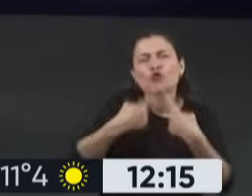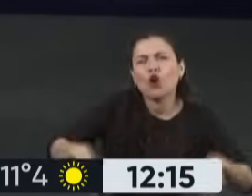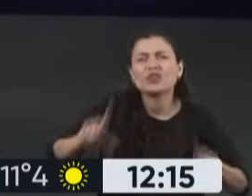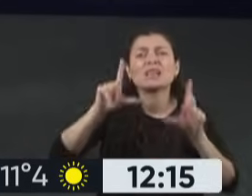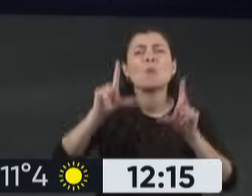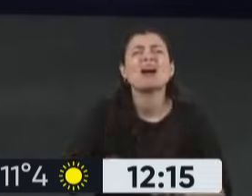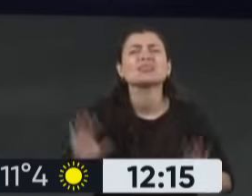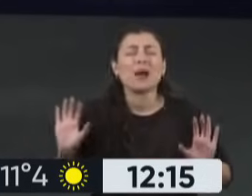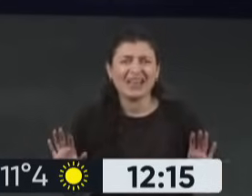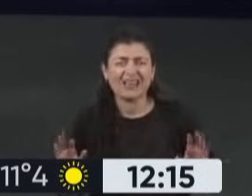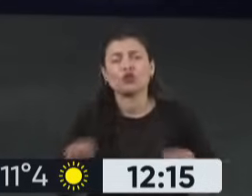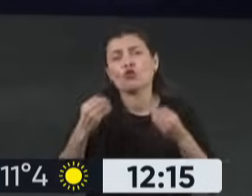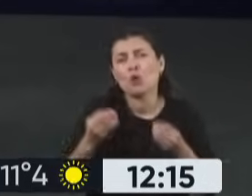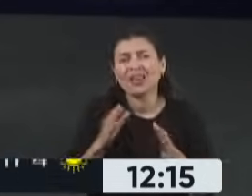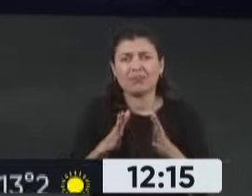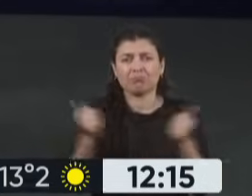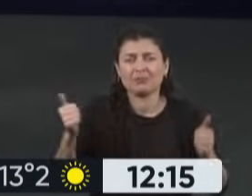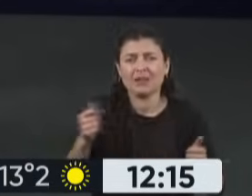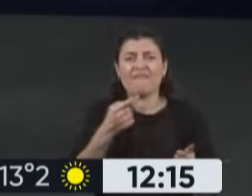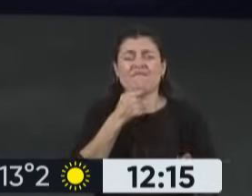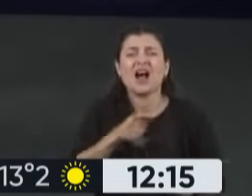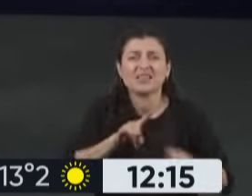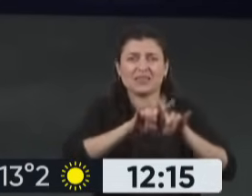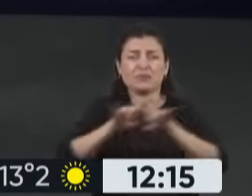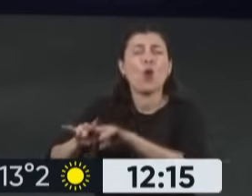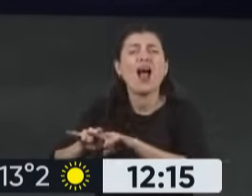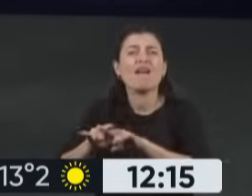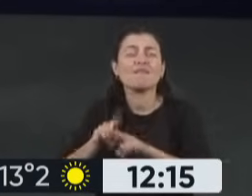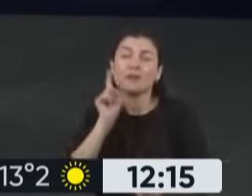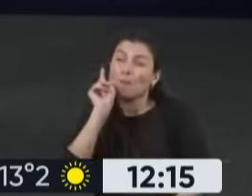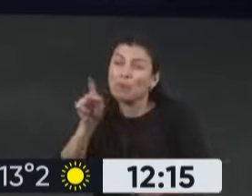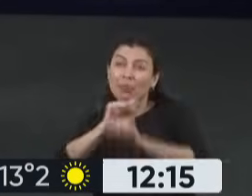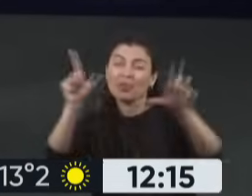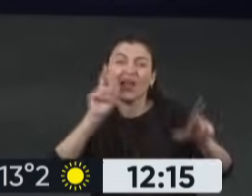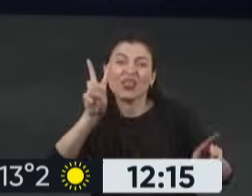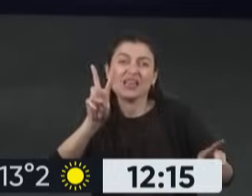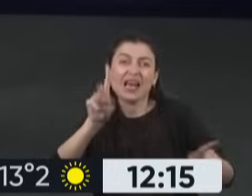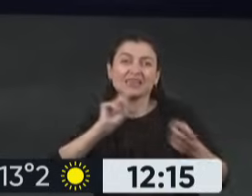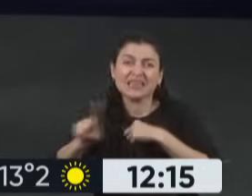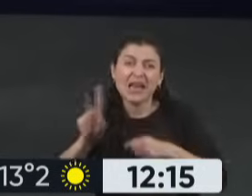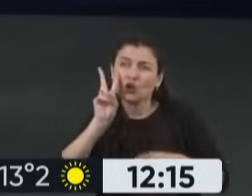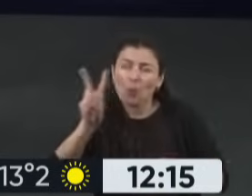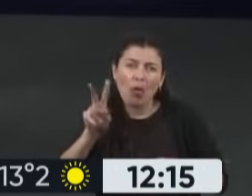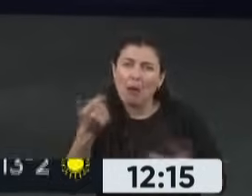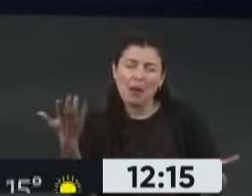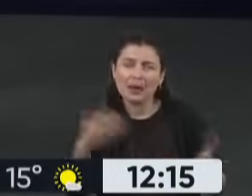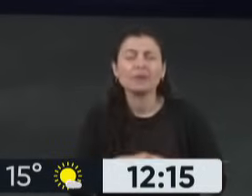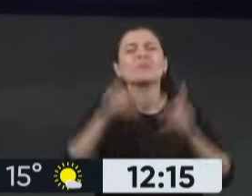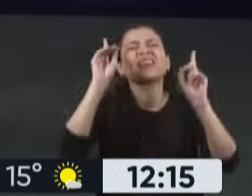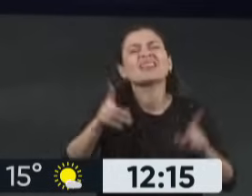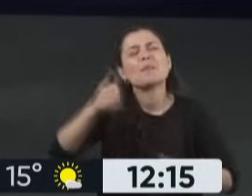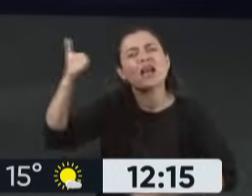estar disponible en una forma digital y más transparente, mayor competencia entre